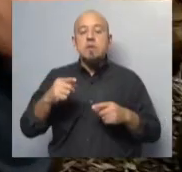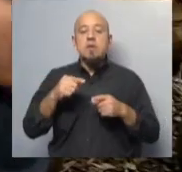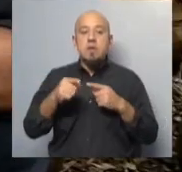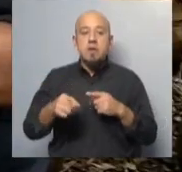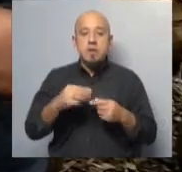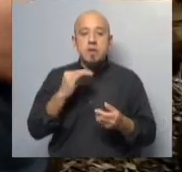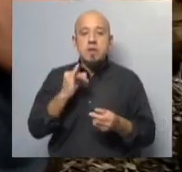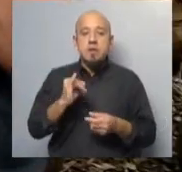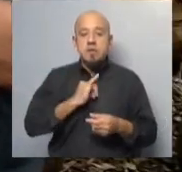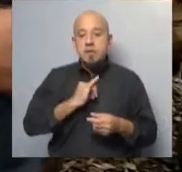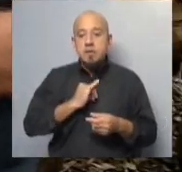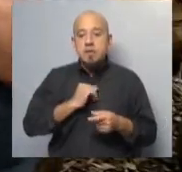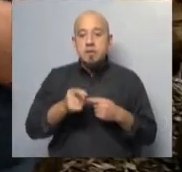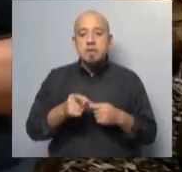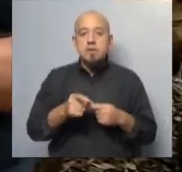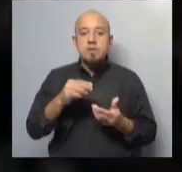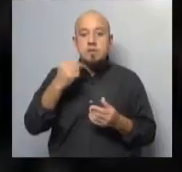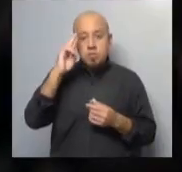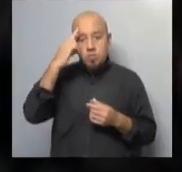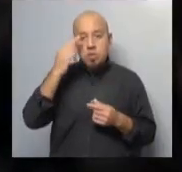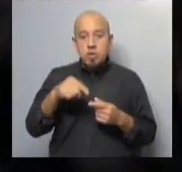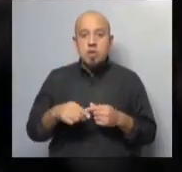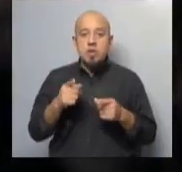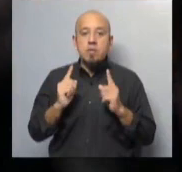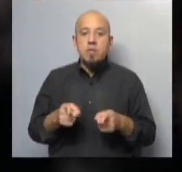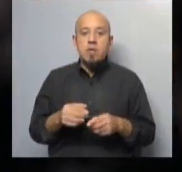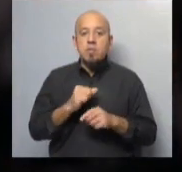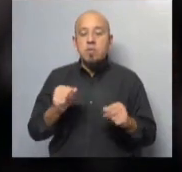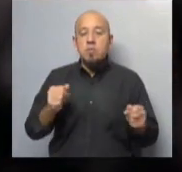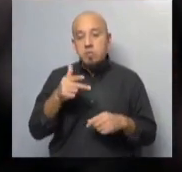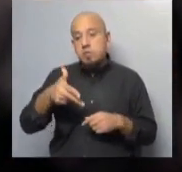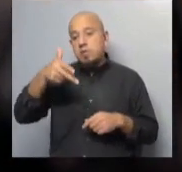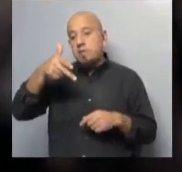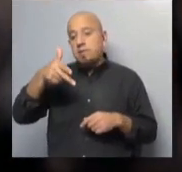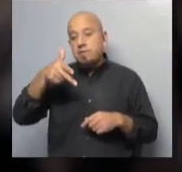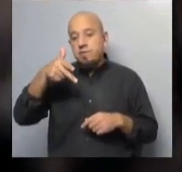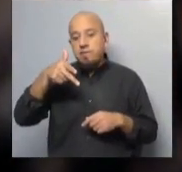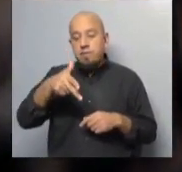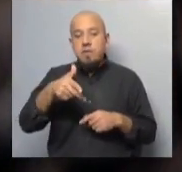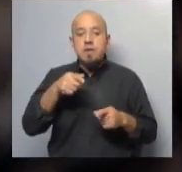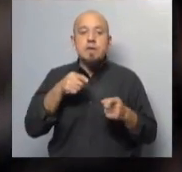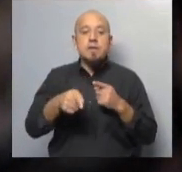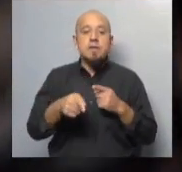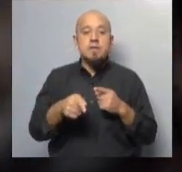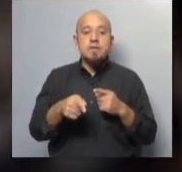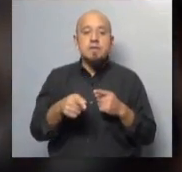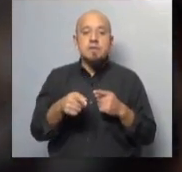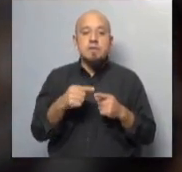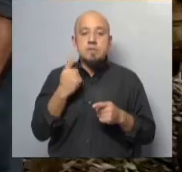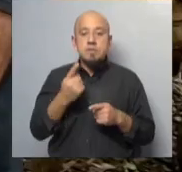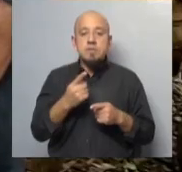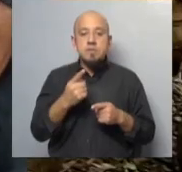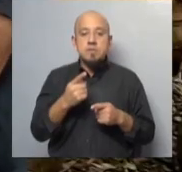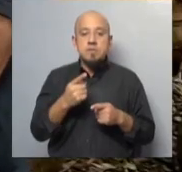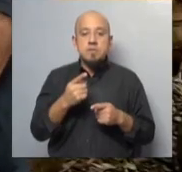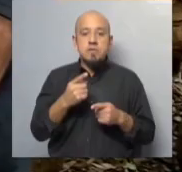la identidad de Boletus edulis en Uruguay. Y además pudimos filmar con el equipo de Modo Hongo ese primer